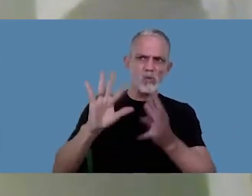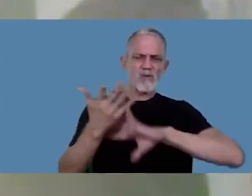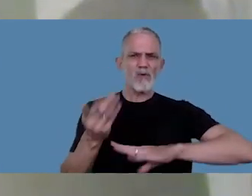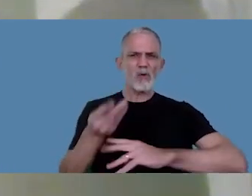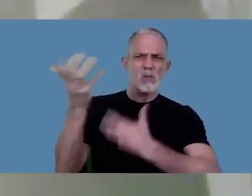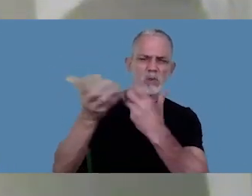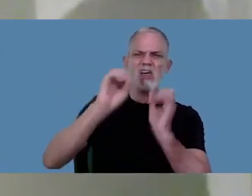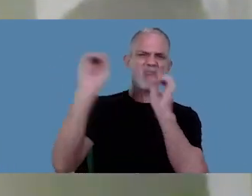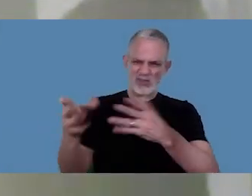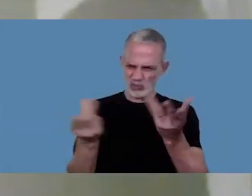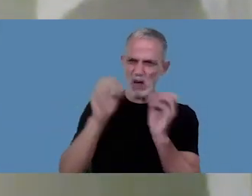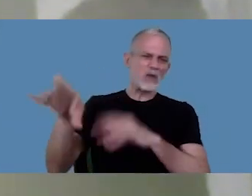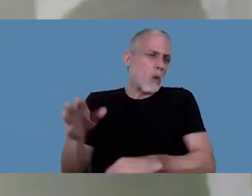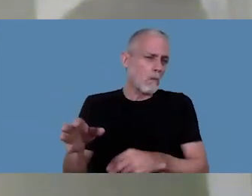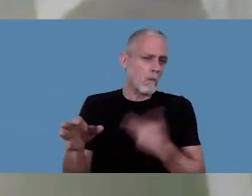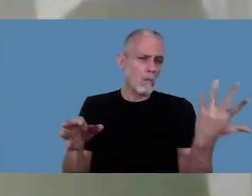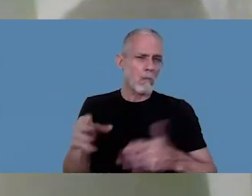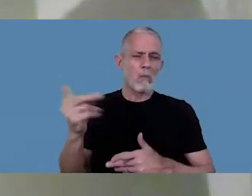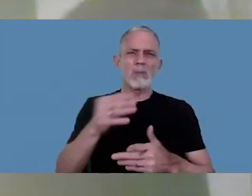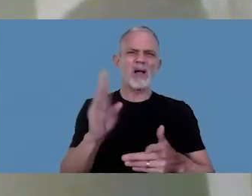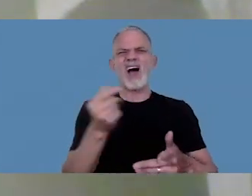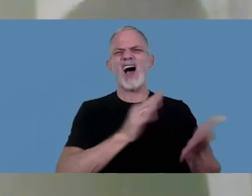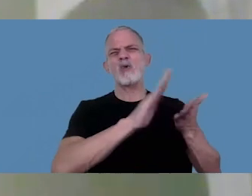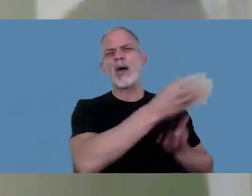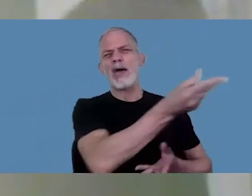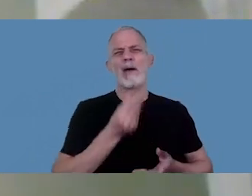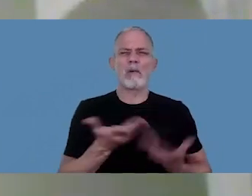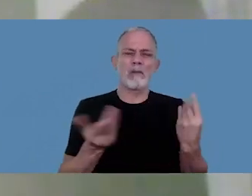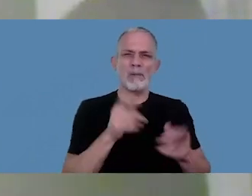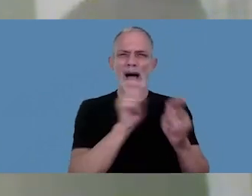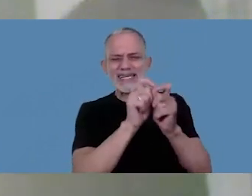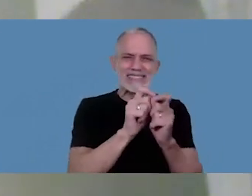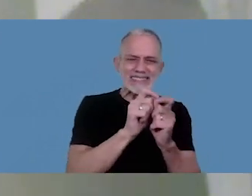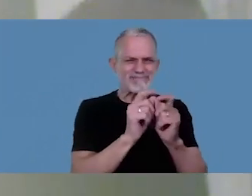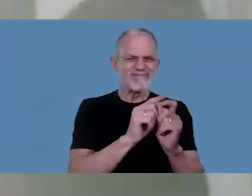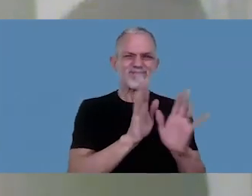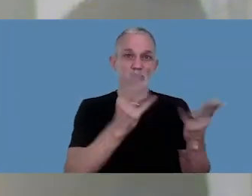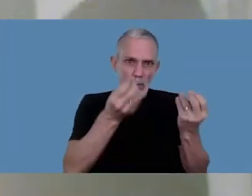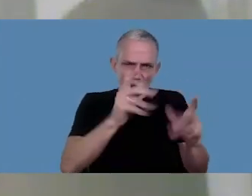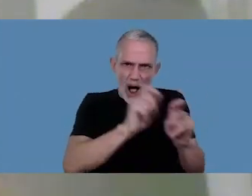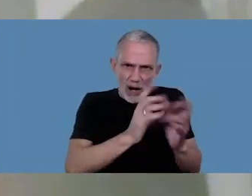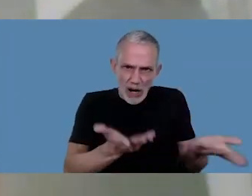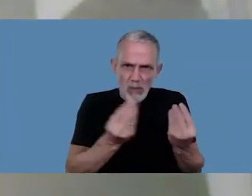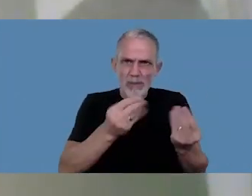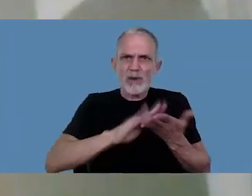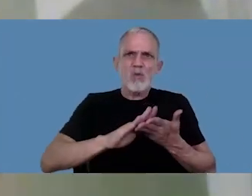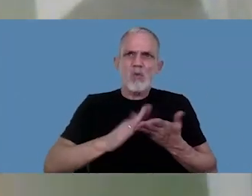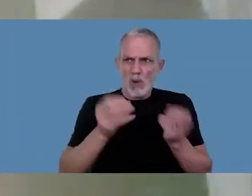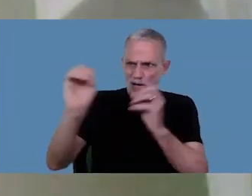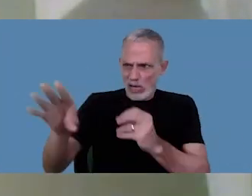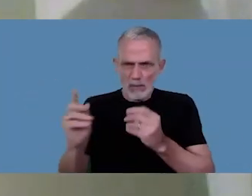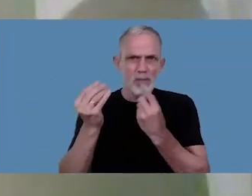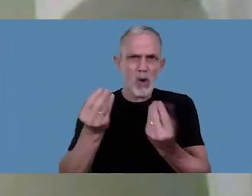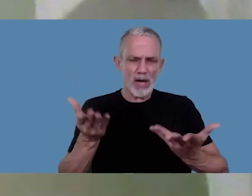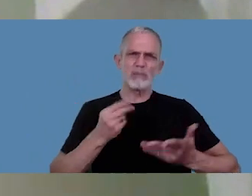que uno, la verdad, o sea, que es más fácil reemplazarlo que encontrarle la vuelta, la verdad. Bueno, la verdad que tanto hay para